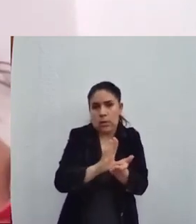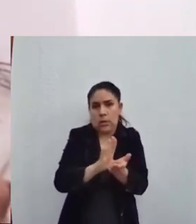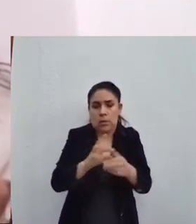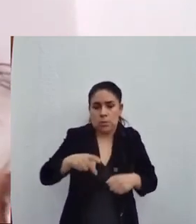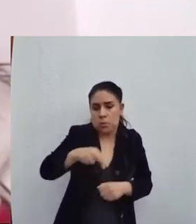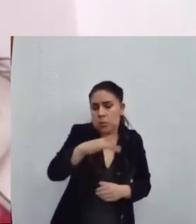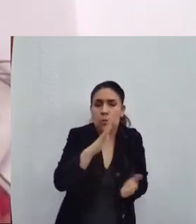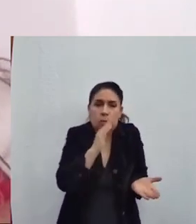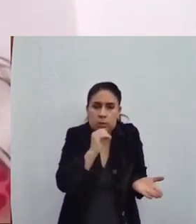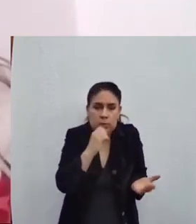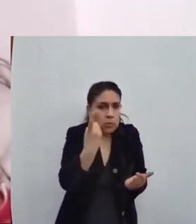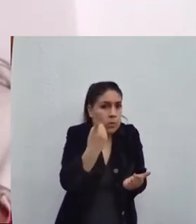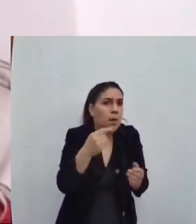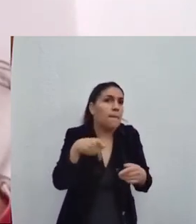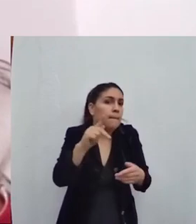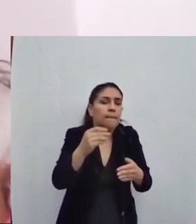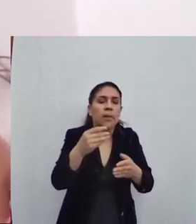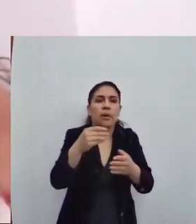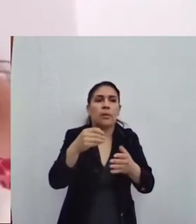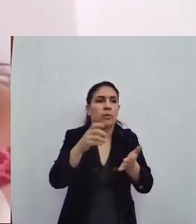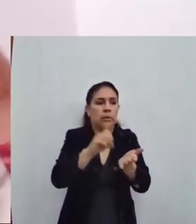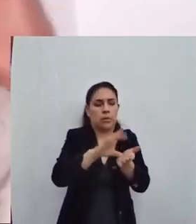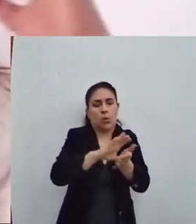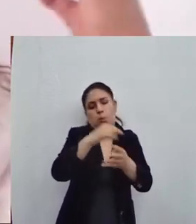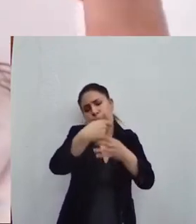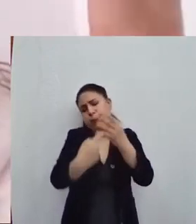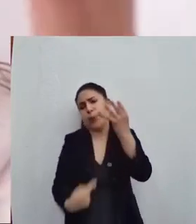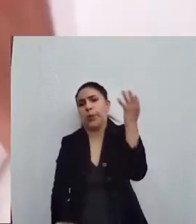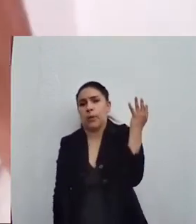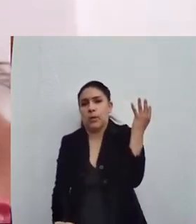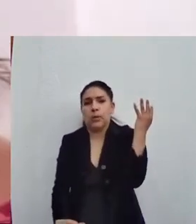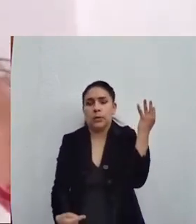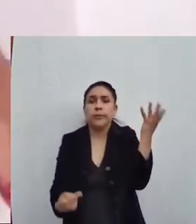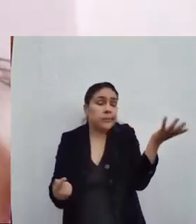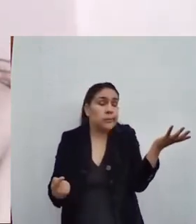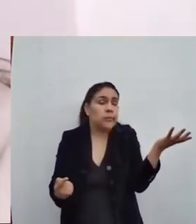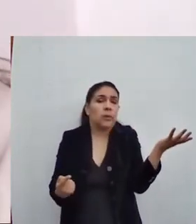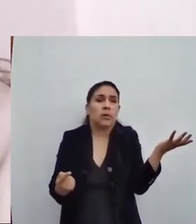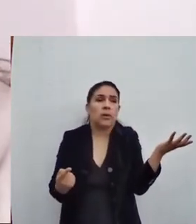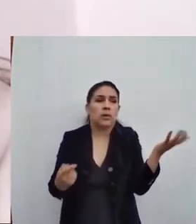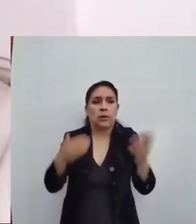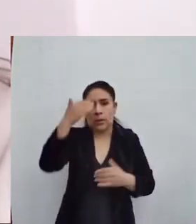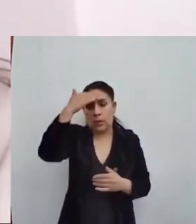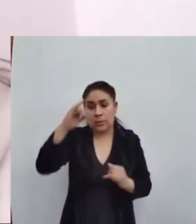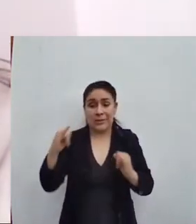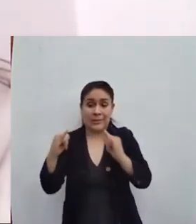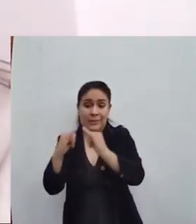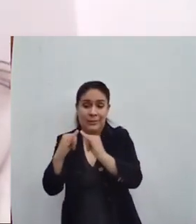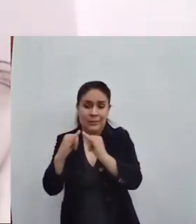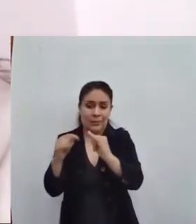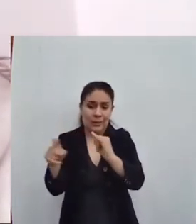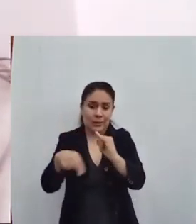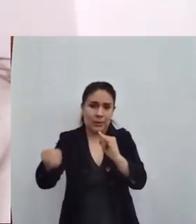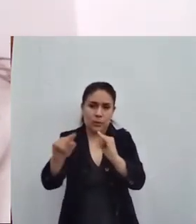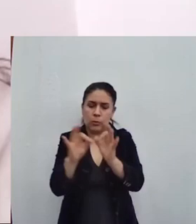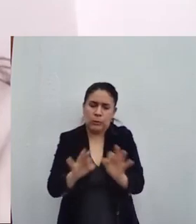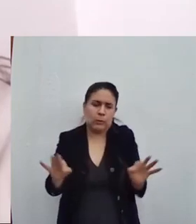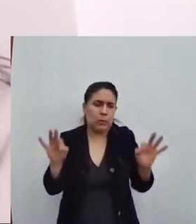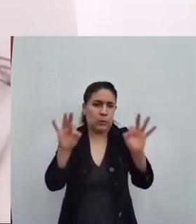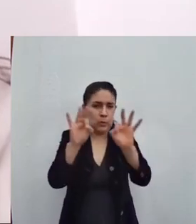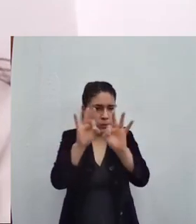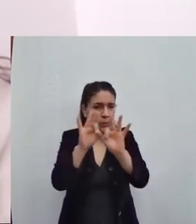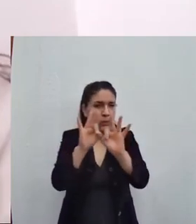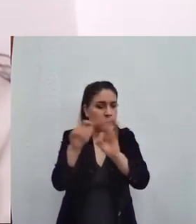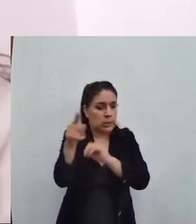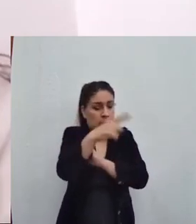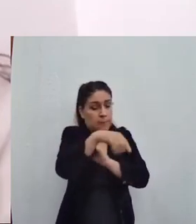de fundaciones u organizaciones es importante generarlas en diferentes ámbitos de la discapacidad. Por otra